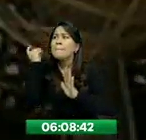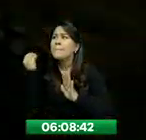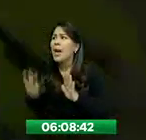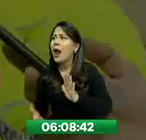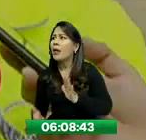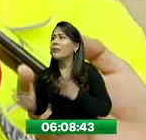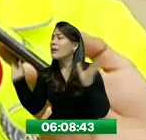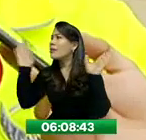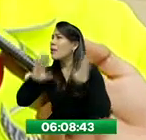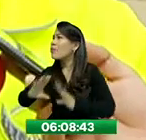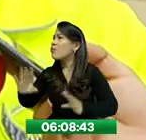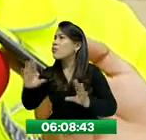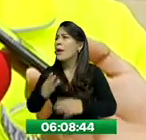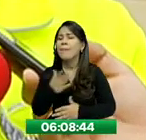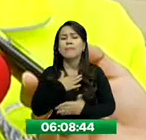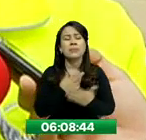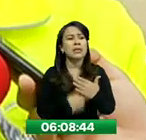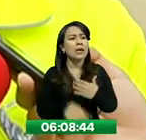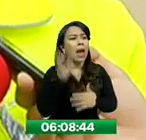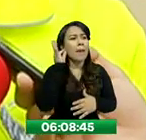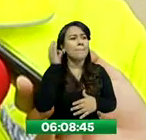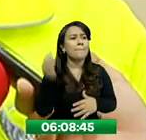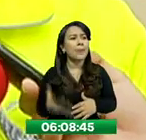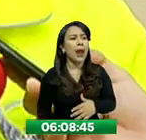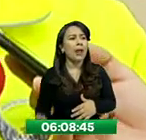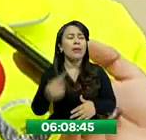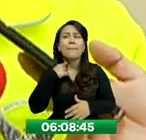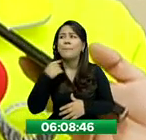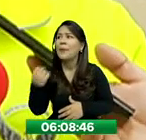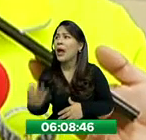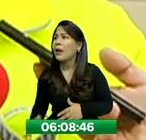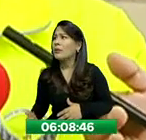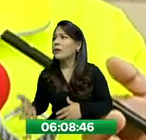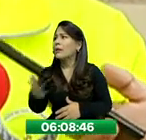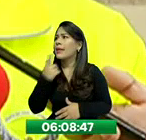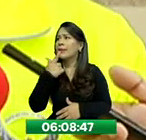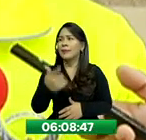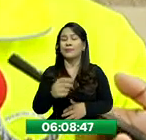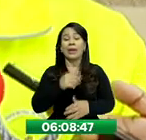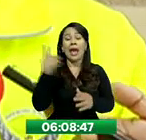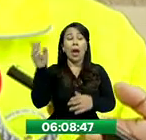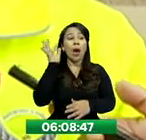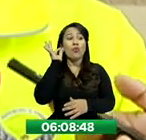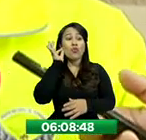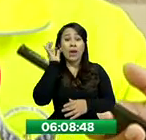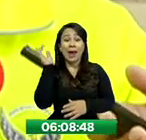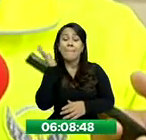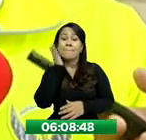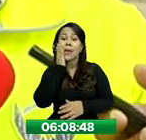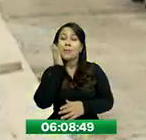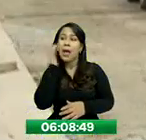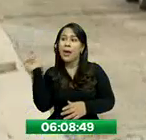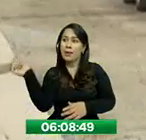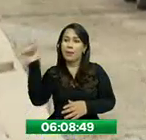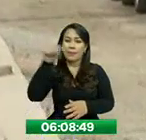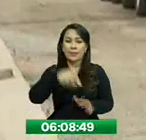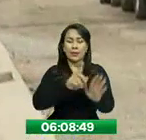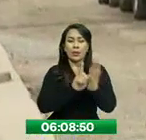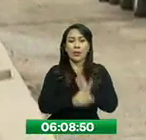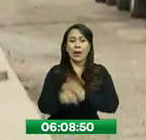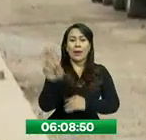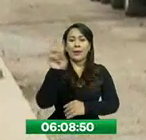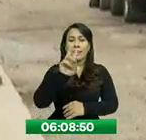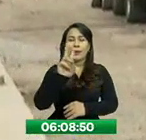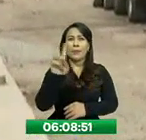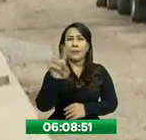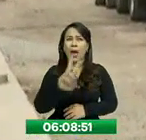hija. La denuncia se recibe el día viernes en horas de la mañana, parte de la tarde. La unidad de